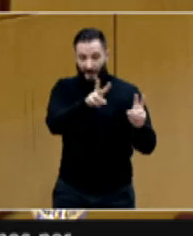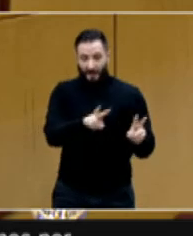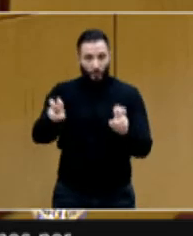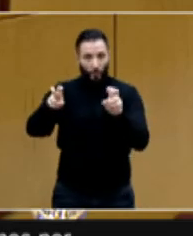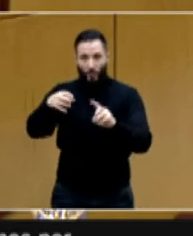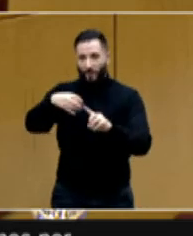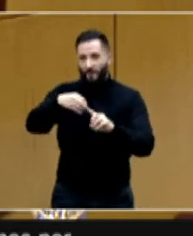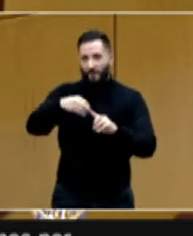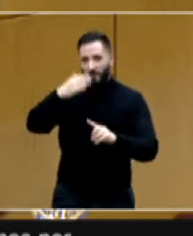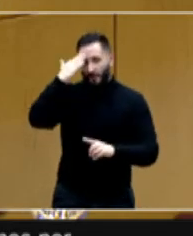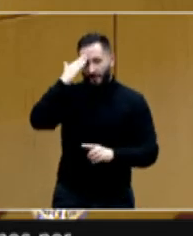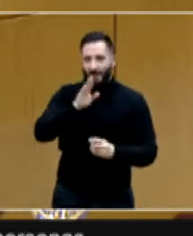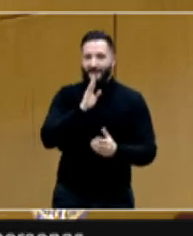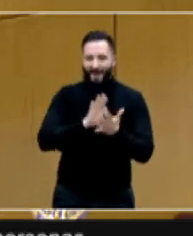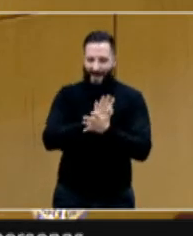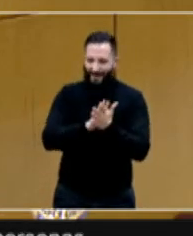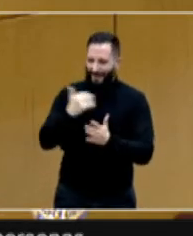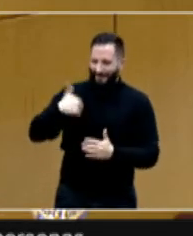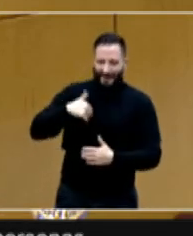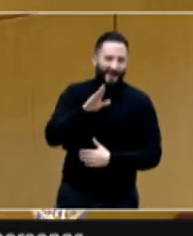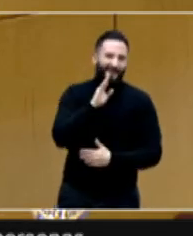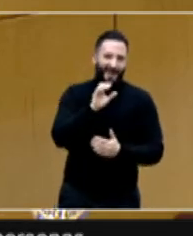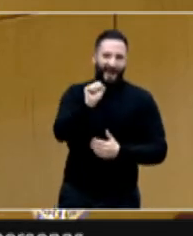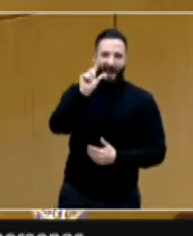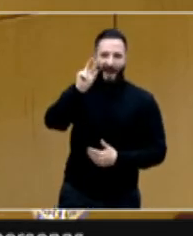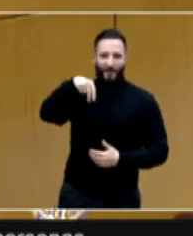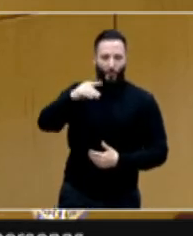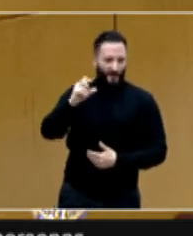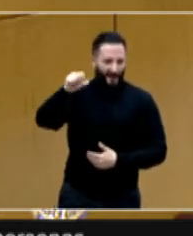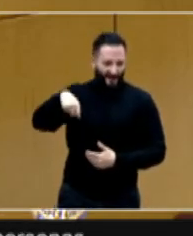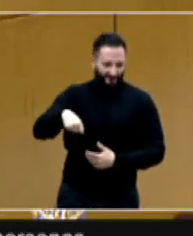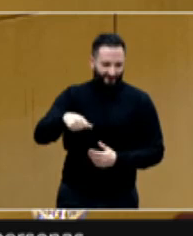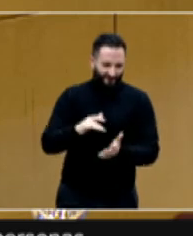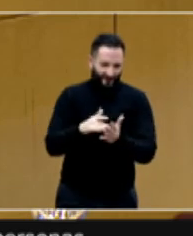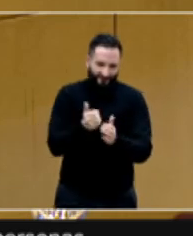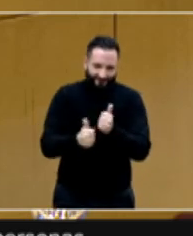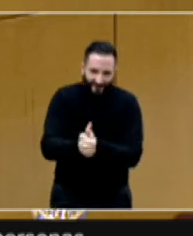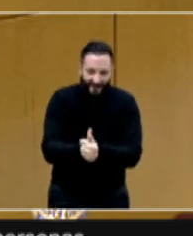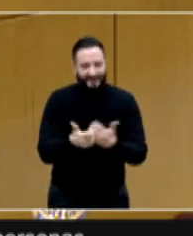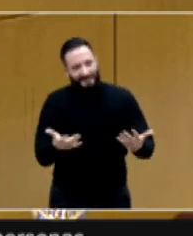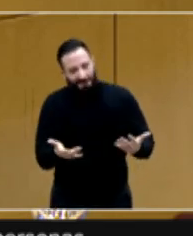es el de ser amigo de Salvador maríngo Lo pondré lo Pondré mis tarjetas como sustancias